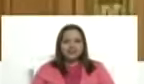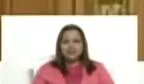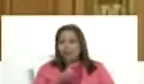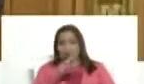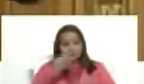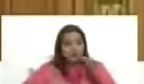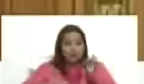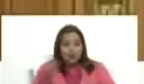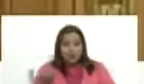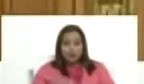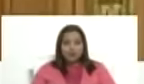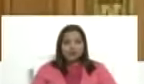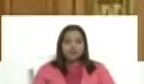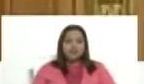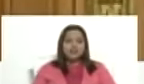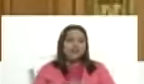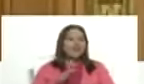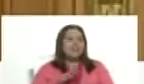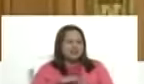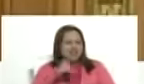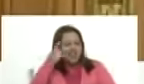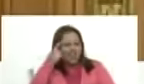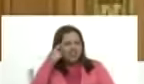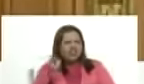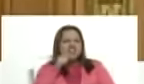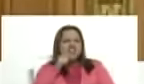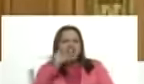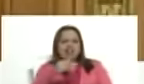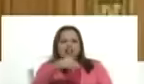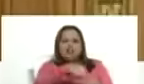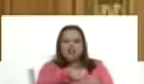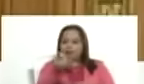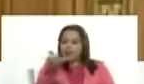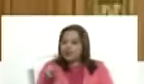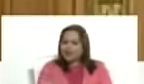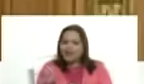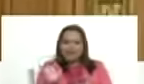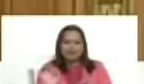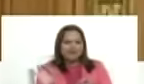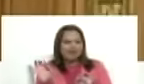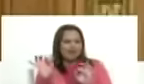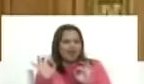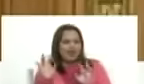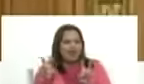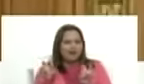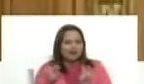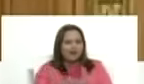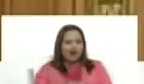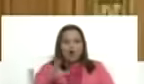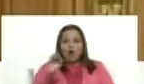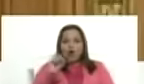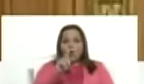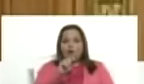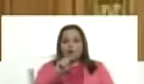justo. ¿Saben quién iba en ese carro? Una joya. Otto Neustadt.